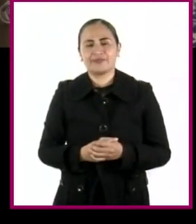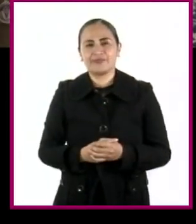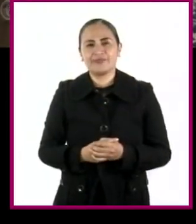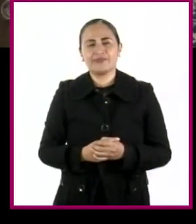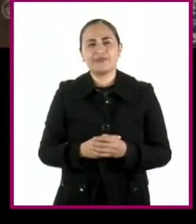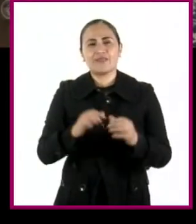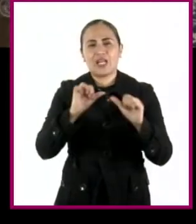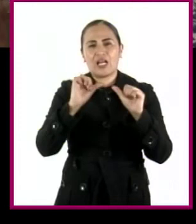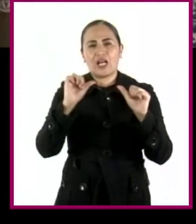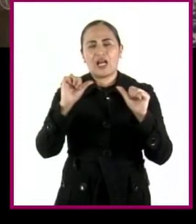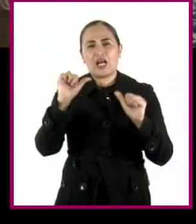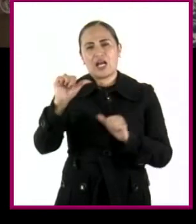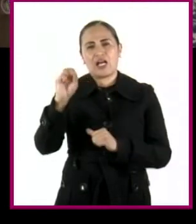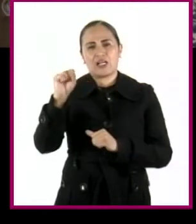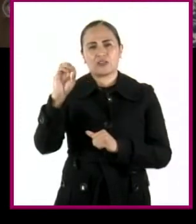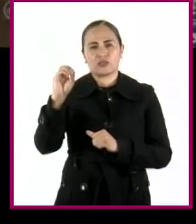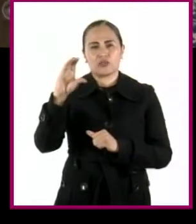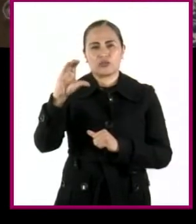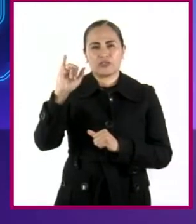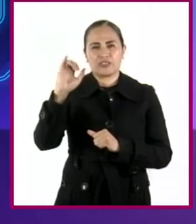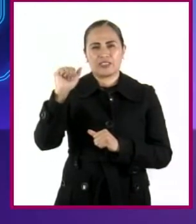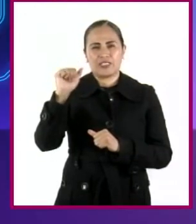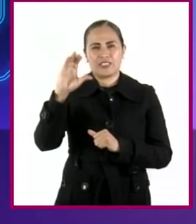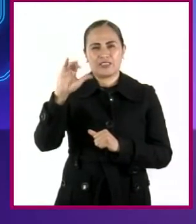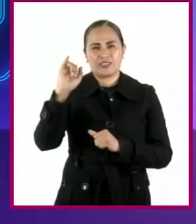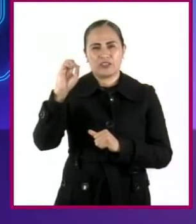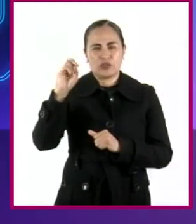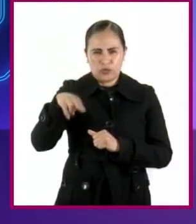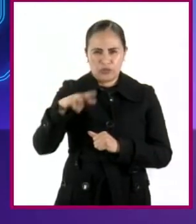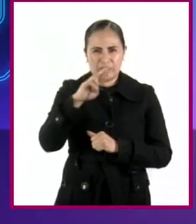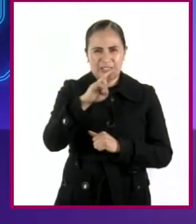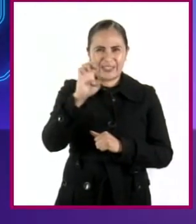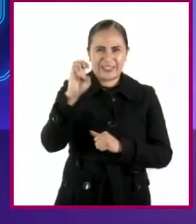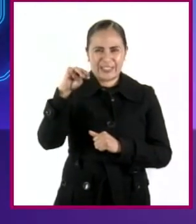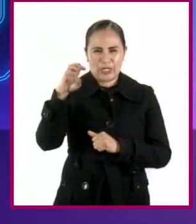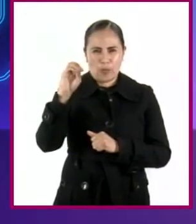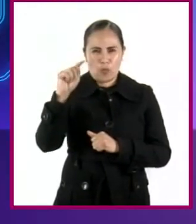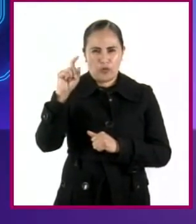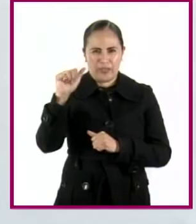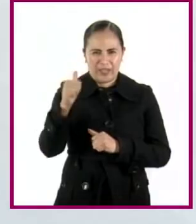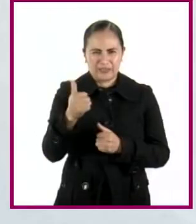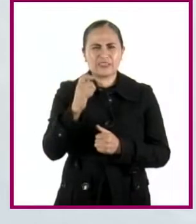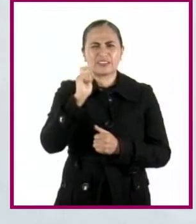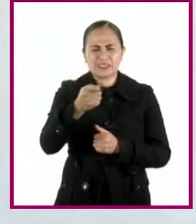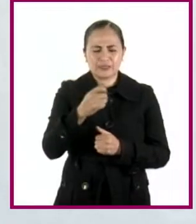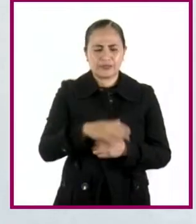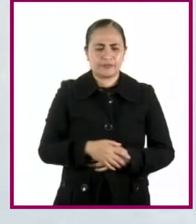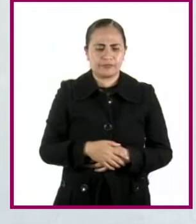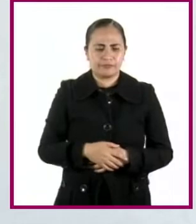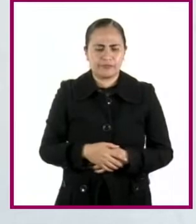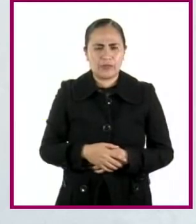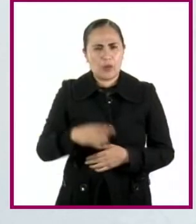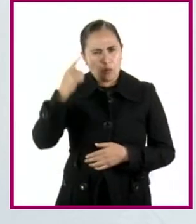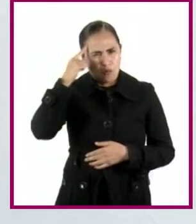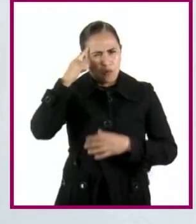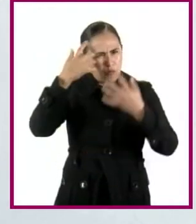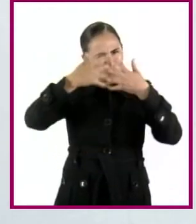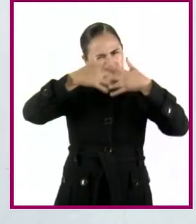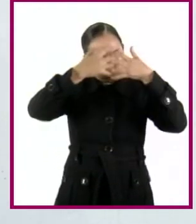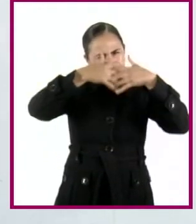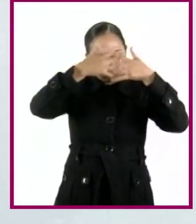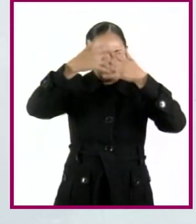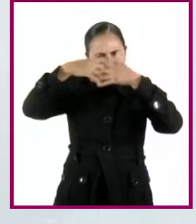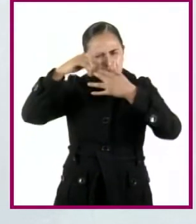remota. Agata, ¿nos haces el favor? Con gusto. La asociación remota es un proceso creativo